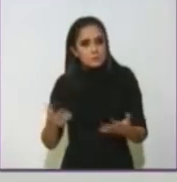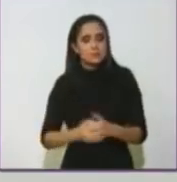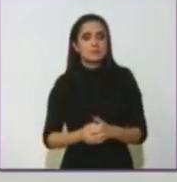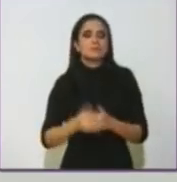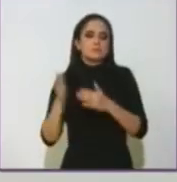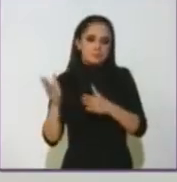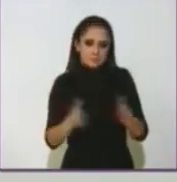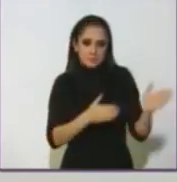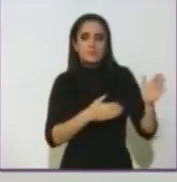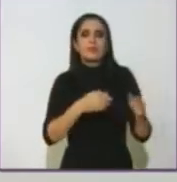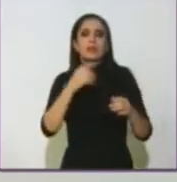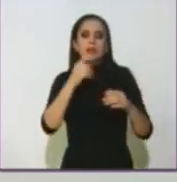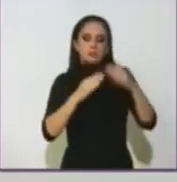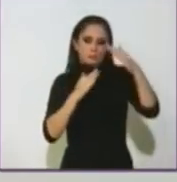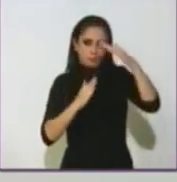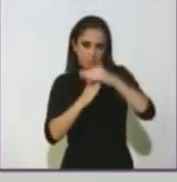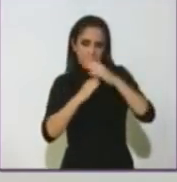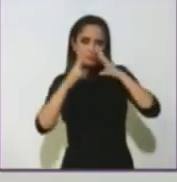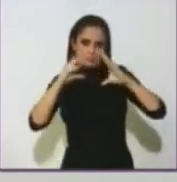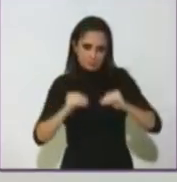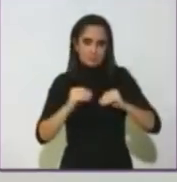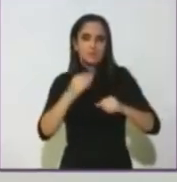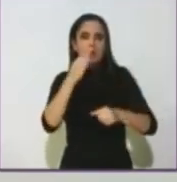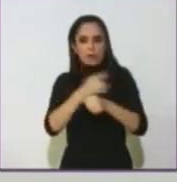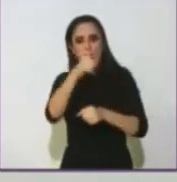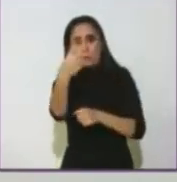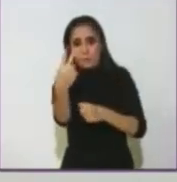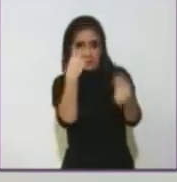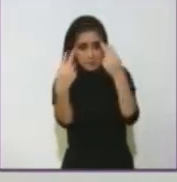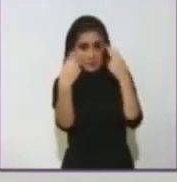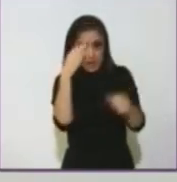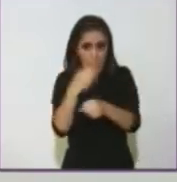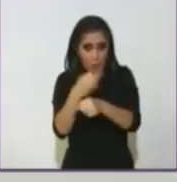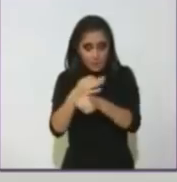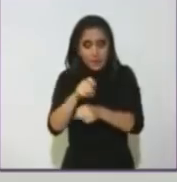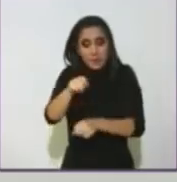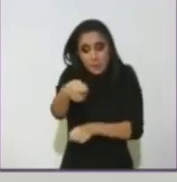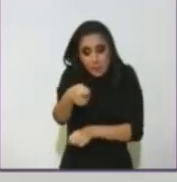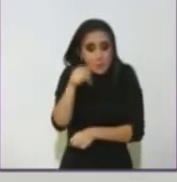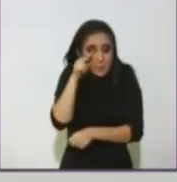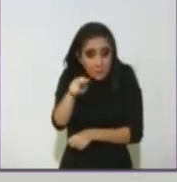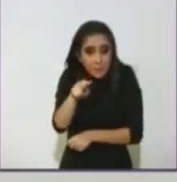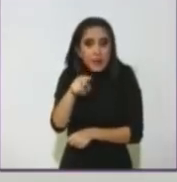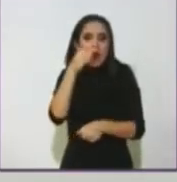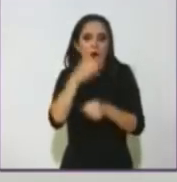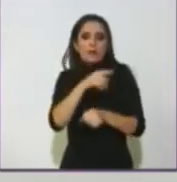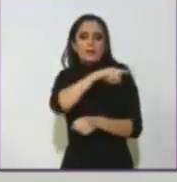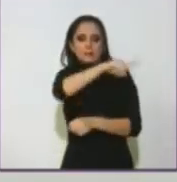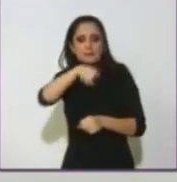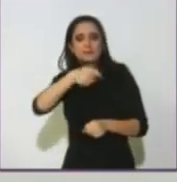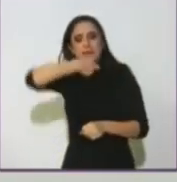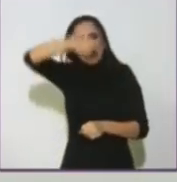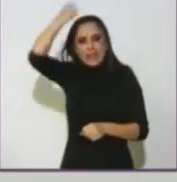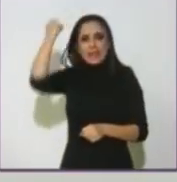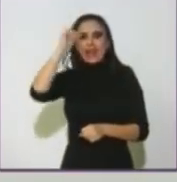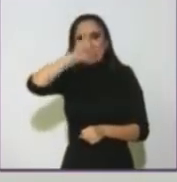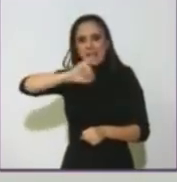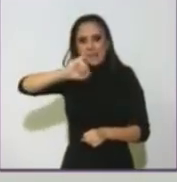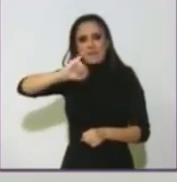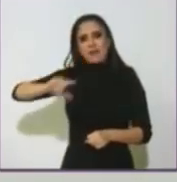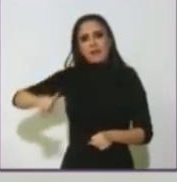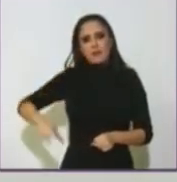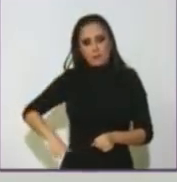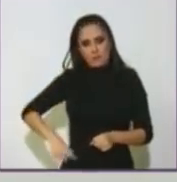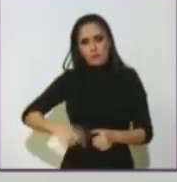reiteró x se inicia sintonía y empieza a vernos con este debate en la lucha por la jefatura del gobierno de la ciudad de méxico